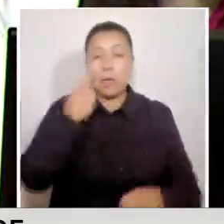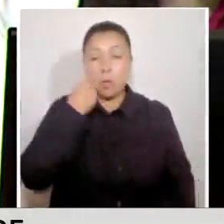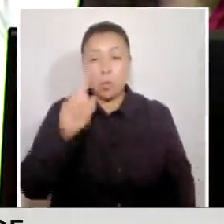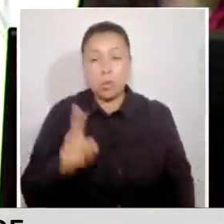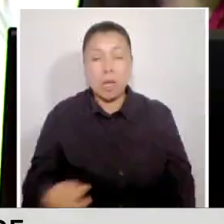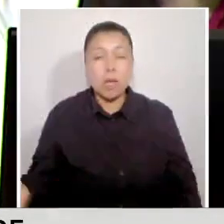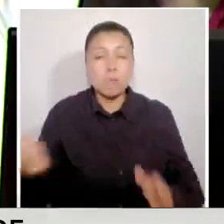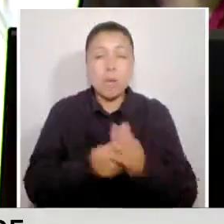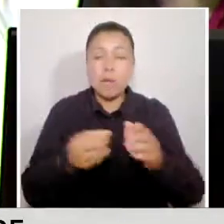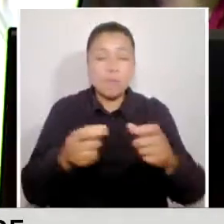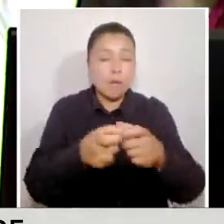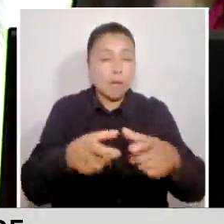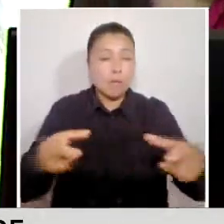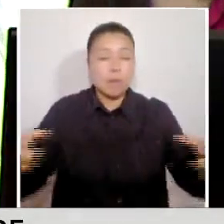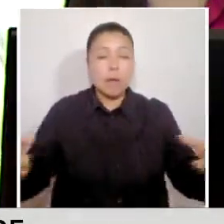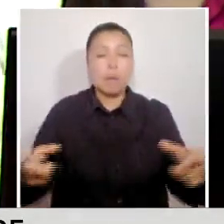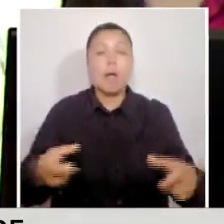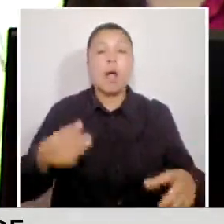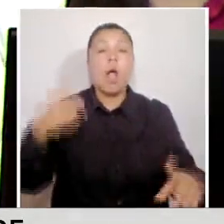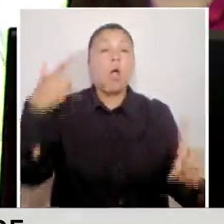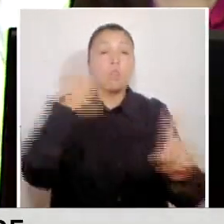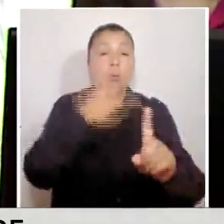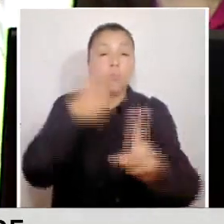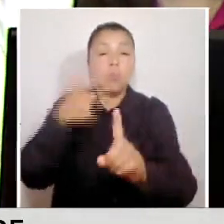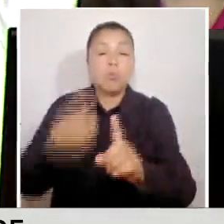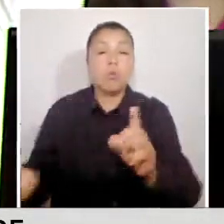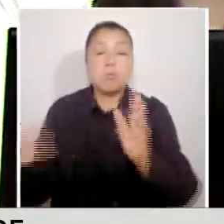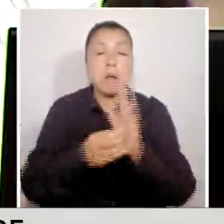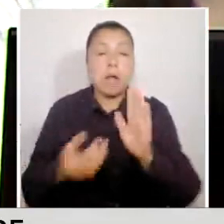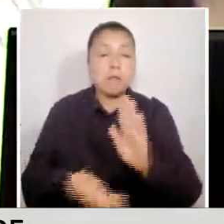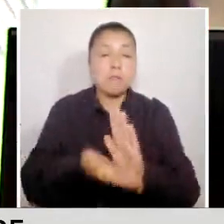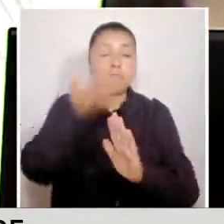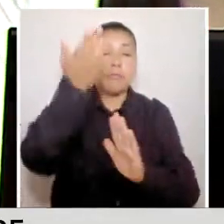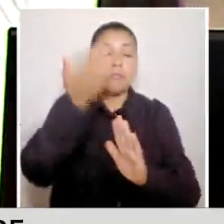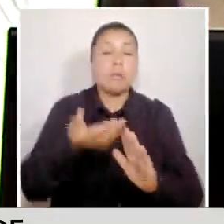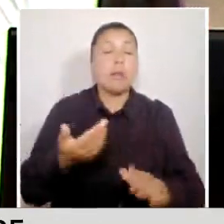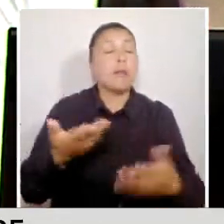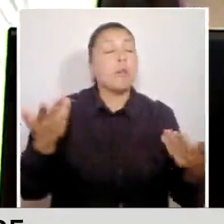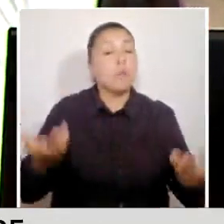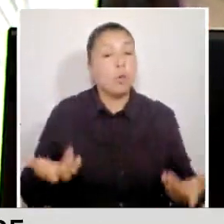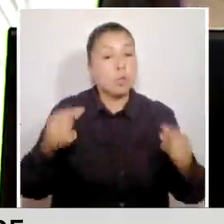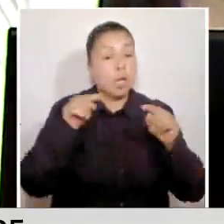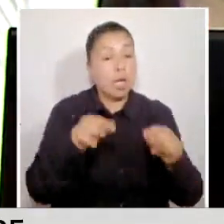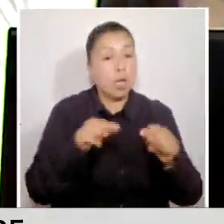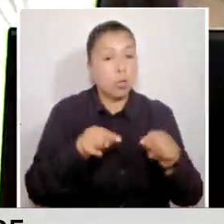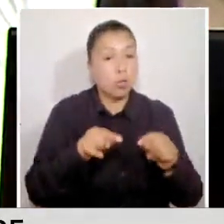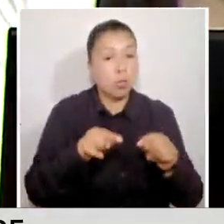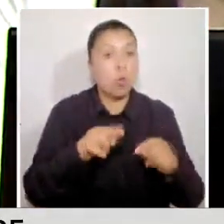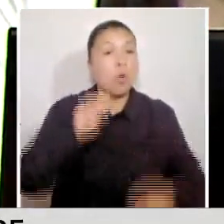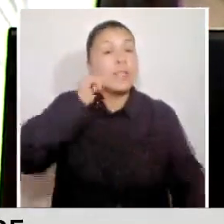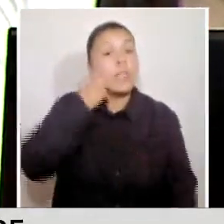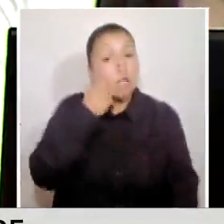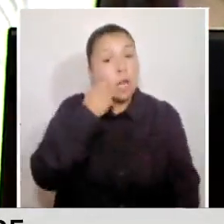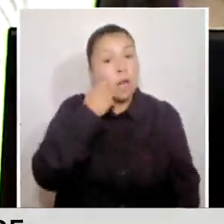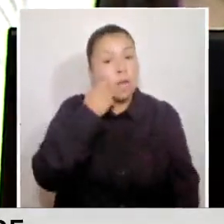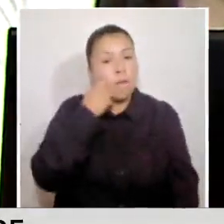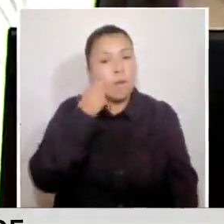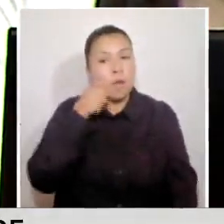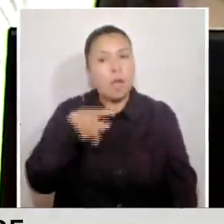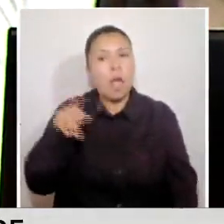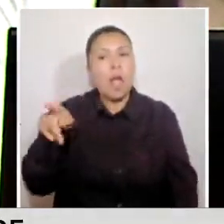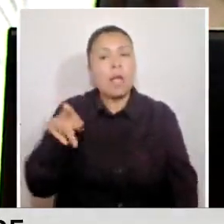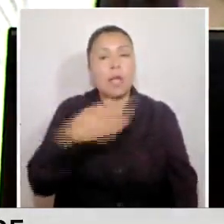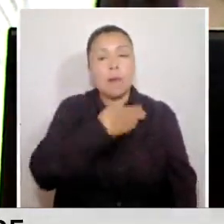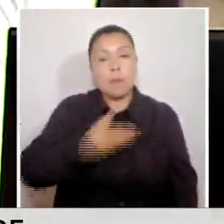la cantidad de homicidios va al alza sostenidamente presidente y Esto va a significar que esa recompensa que el presidente va a